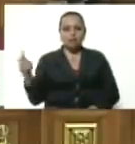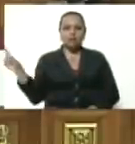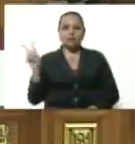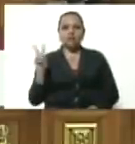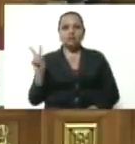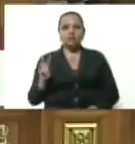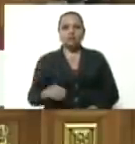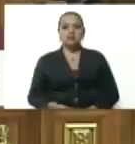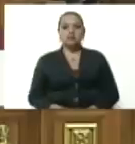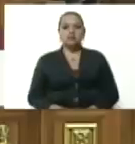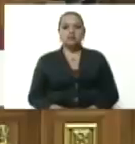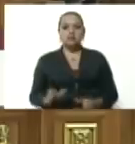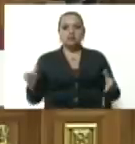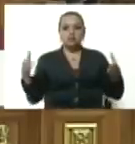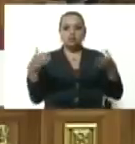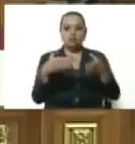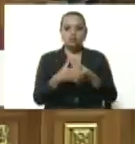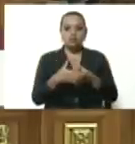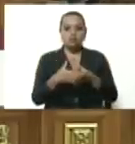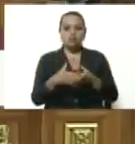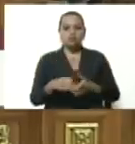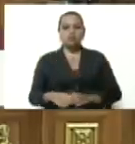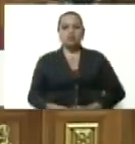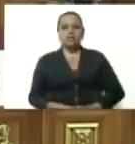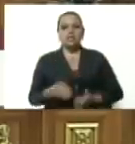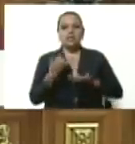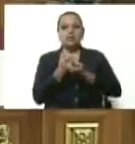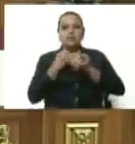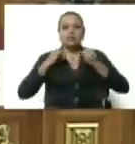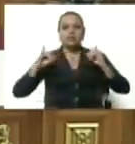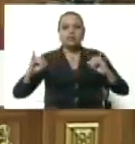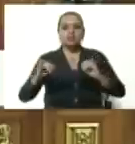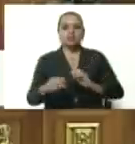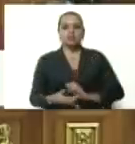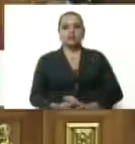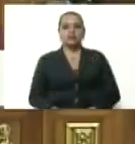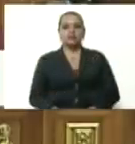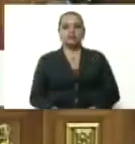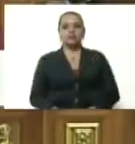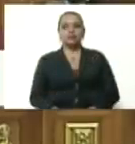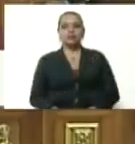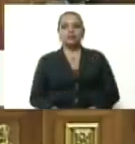Venezuela por un órgano absolutamente independiente.